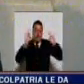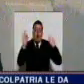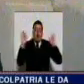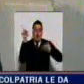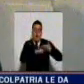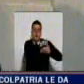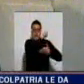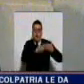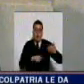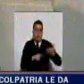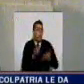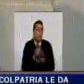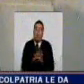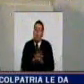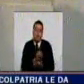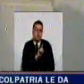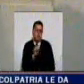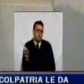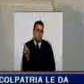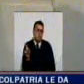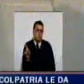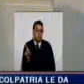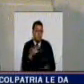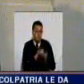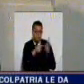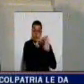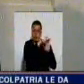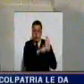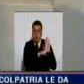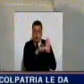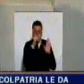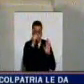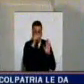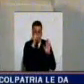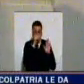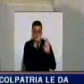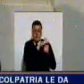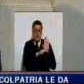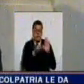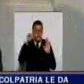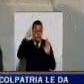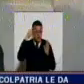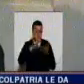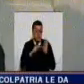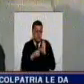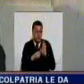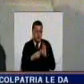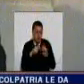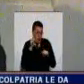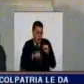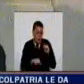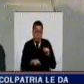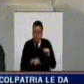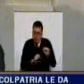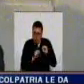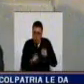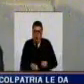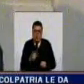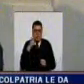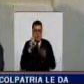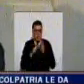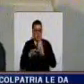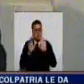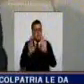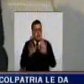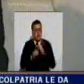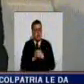cancelar. No hay ni una sola norma que le impida al gobierno colombiano cancelar una subasta como esa.